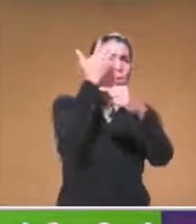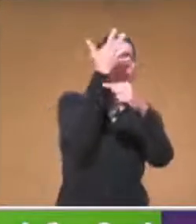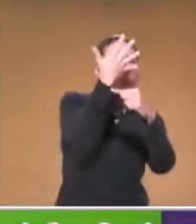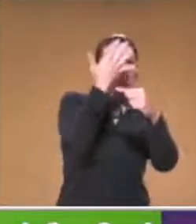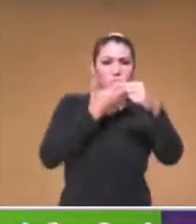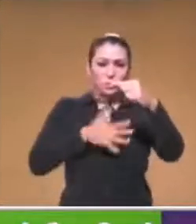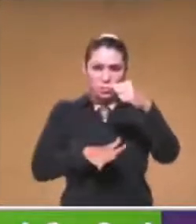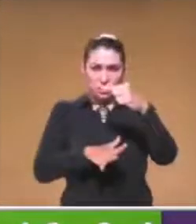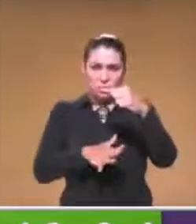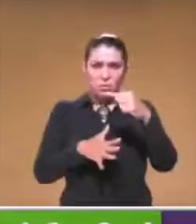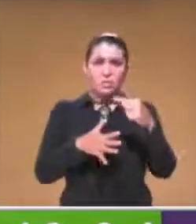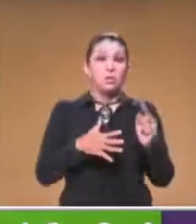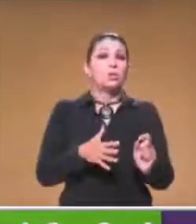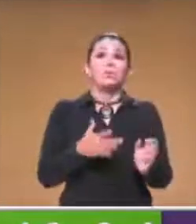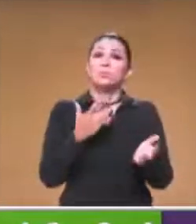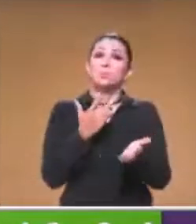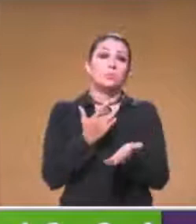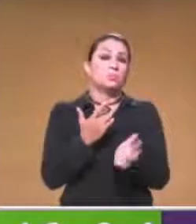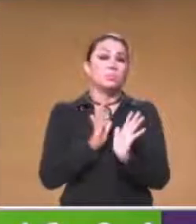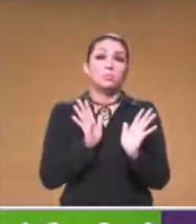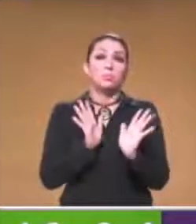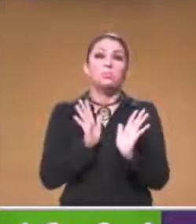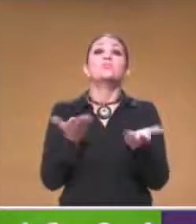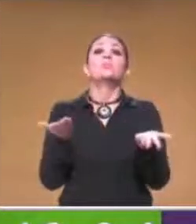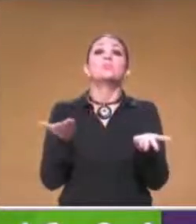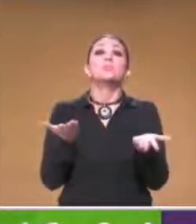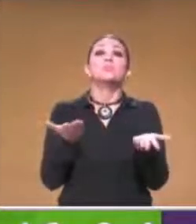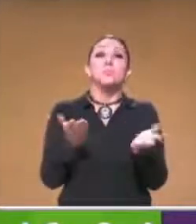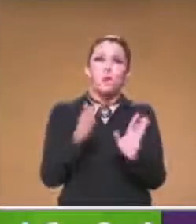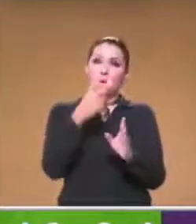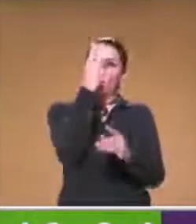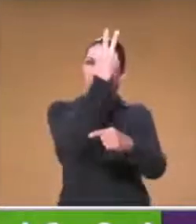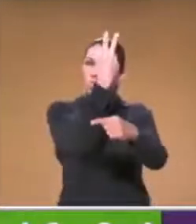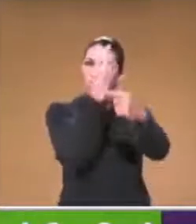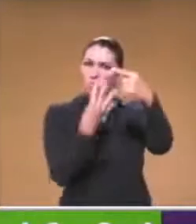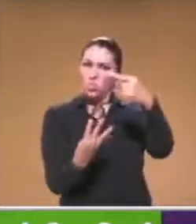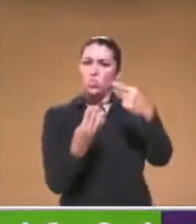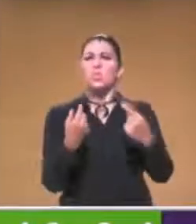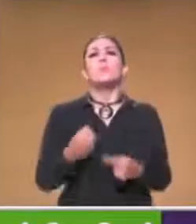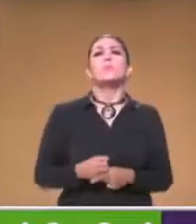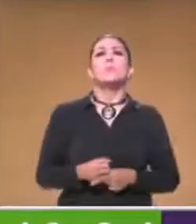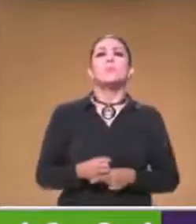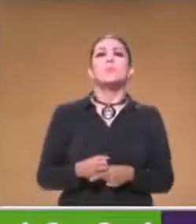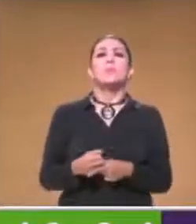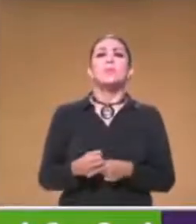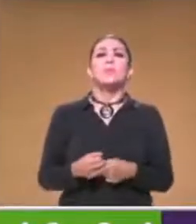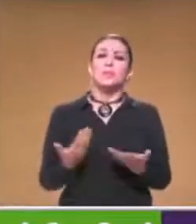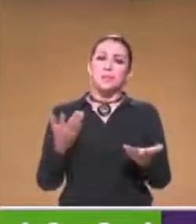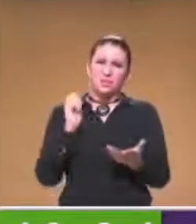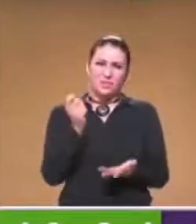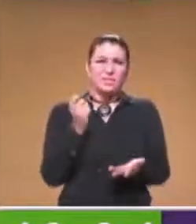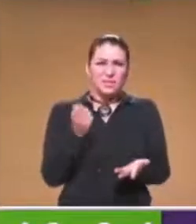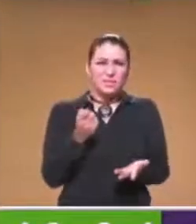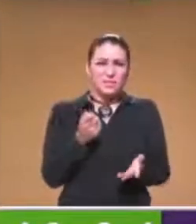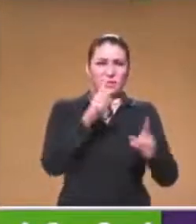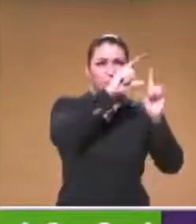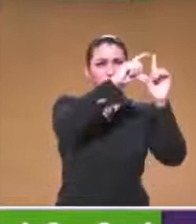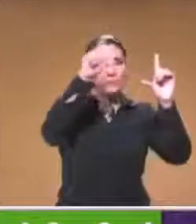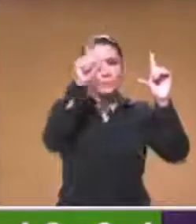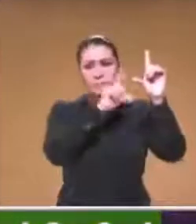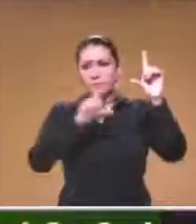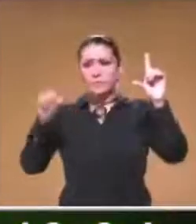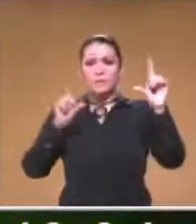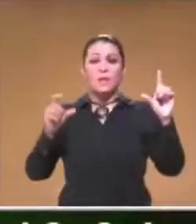5/10, o a lo mejor la más sencilla, 2/4. Muy bien. Entonces, eso se llaman